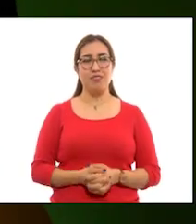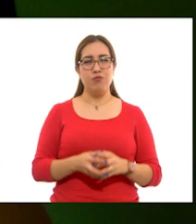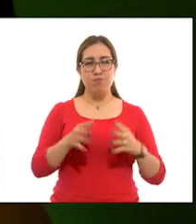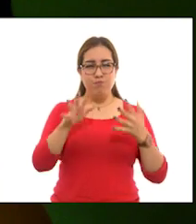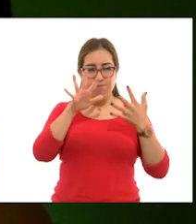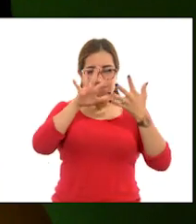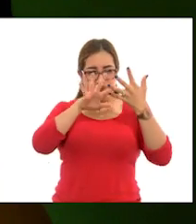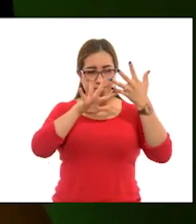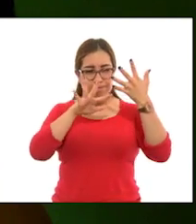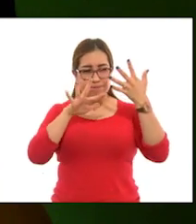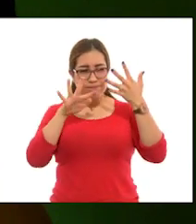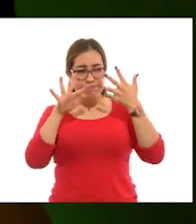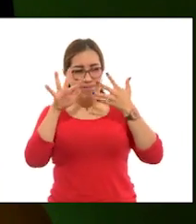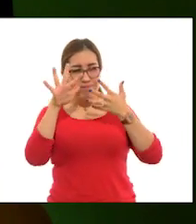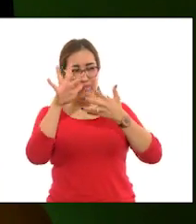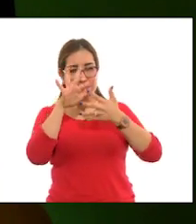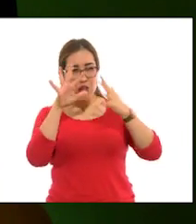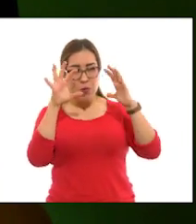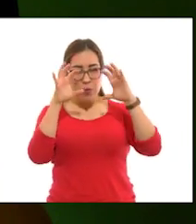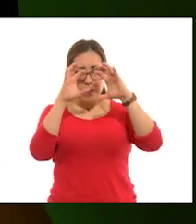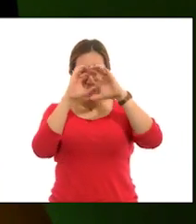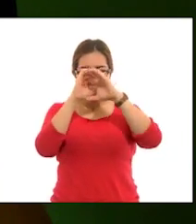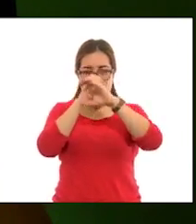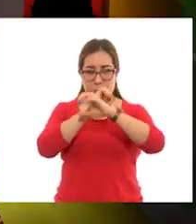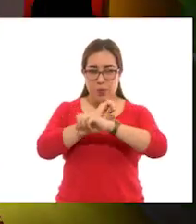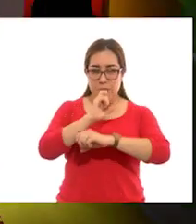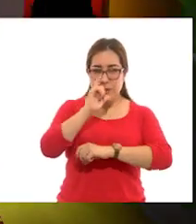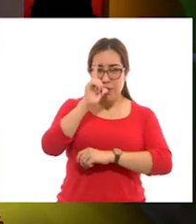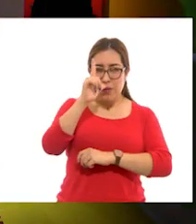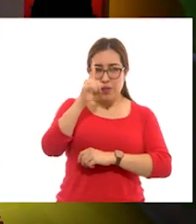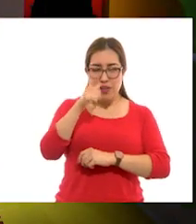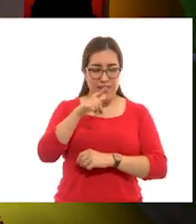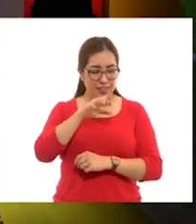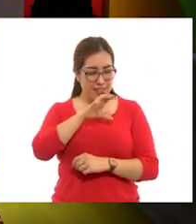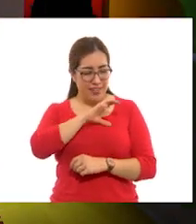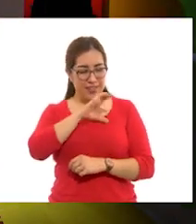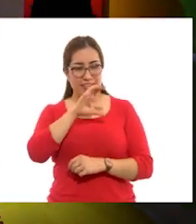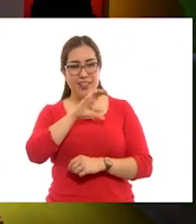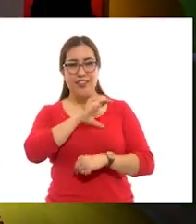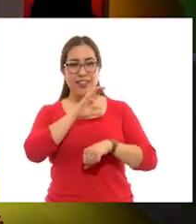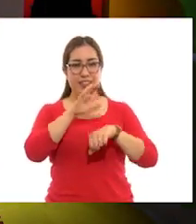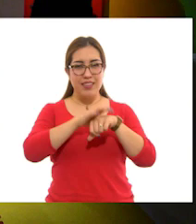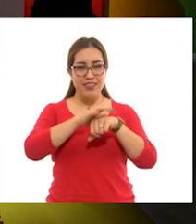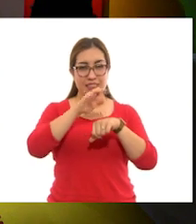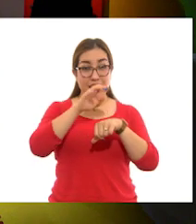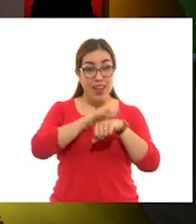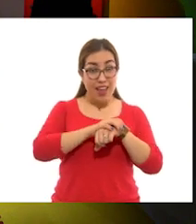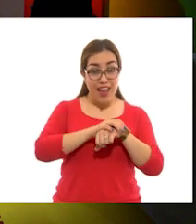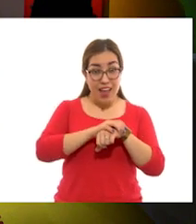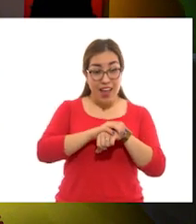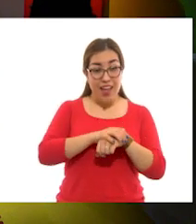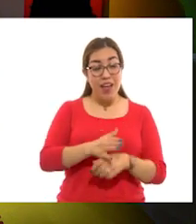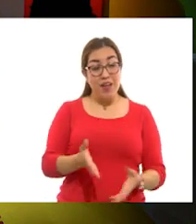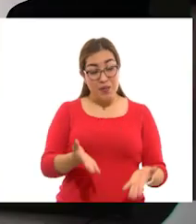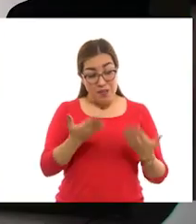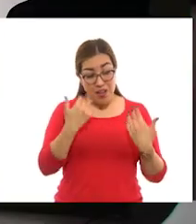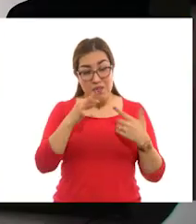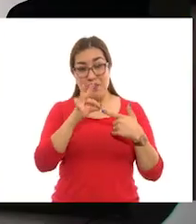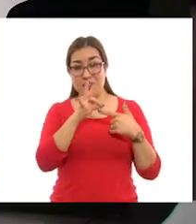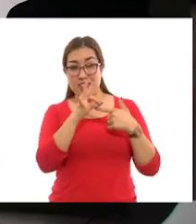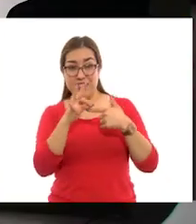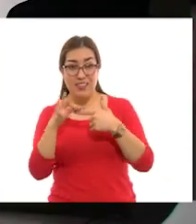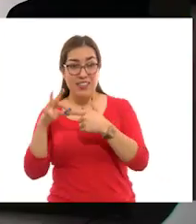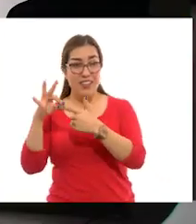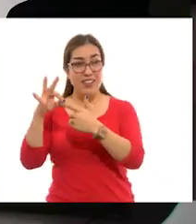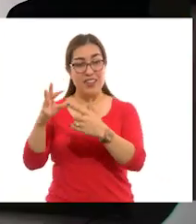Sombra, sombrita, querida amiguita, danos un